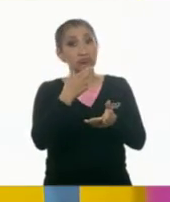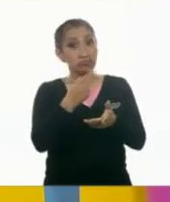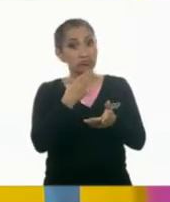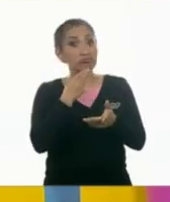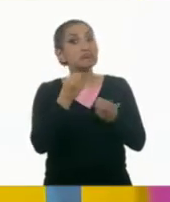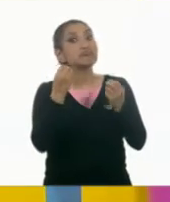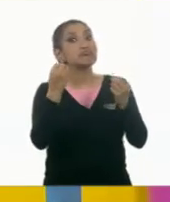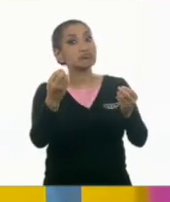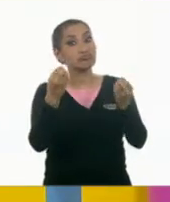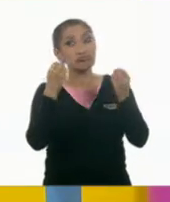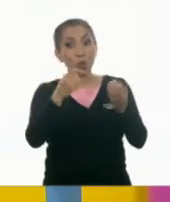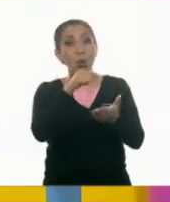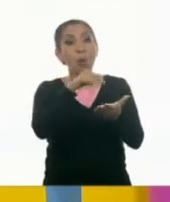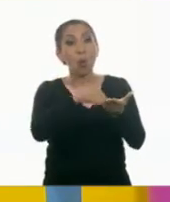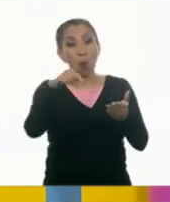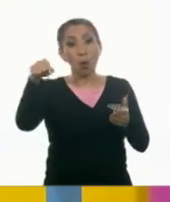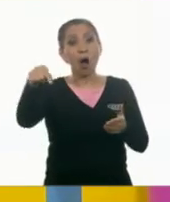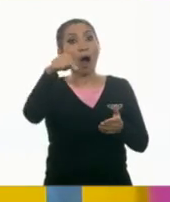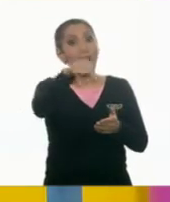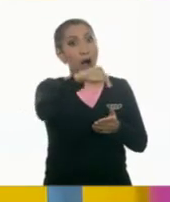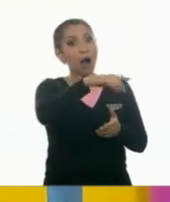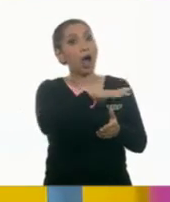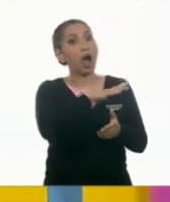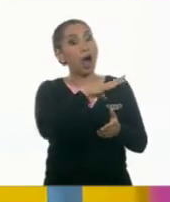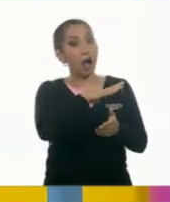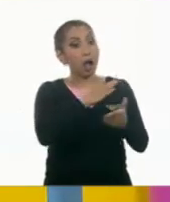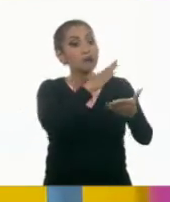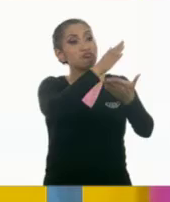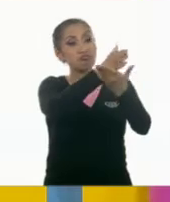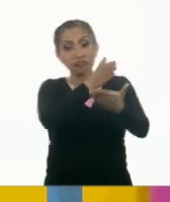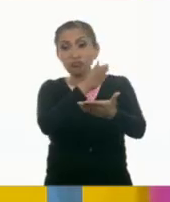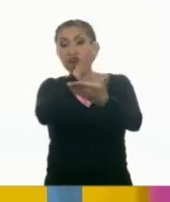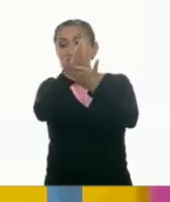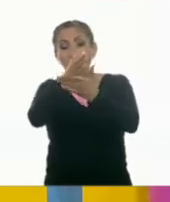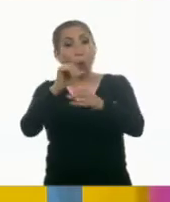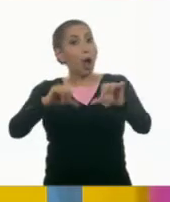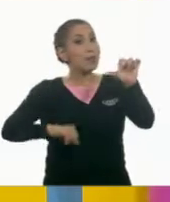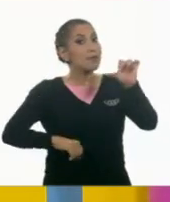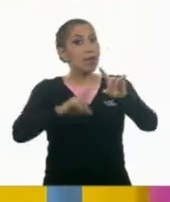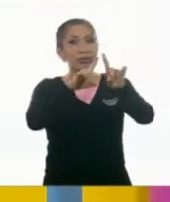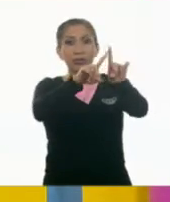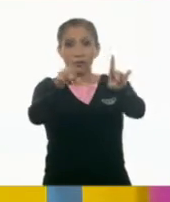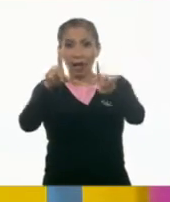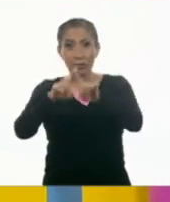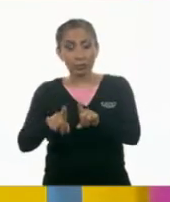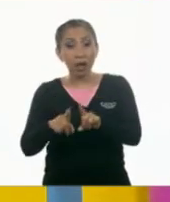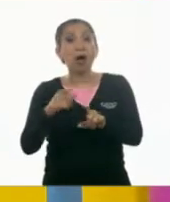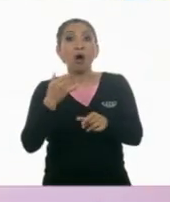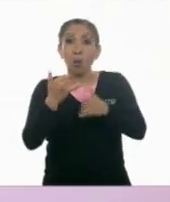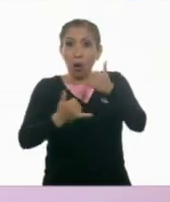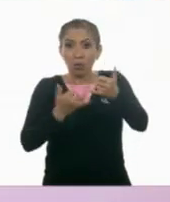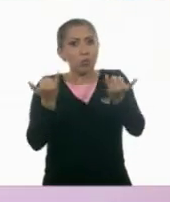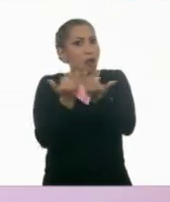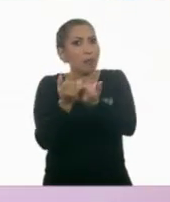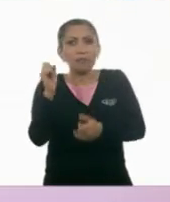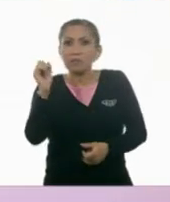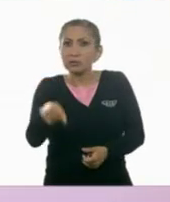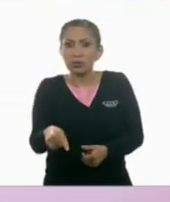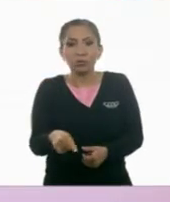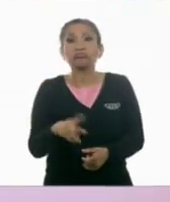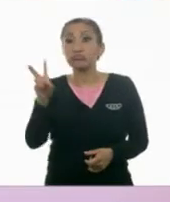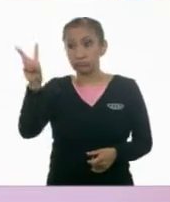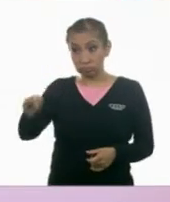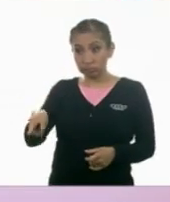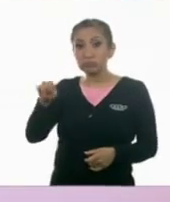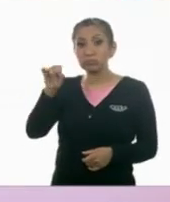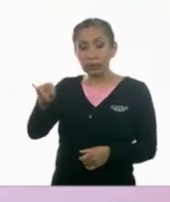en todos los lugares en los que estemos y para cualquier actividad que realicemos, hasta en los juegos. Sí, muy